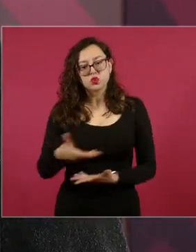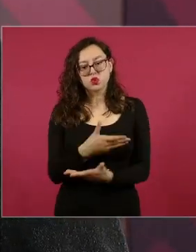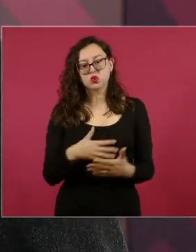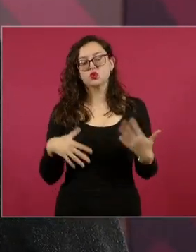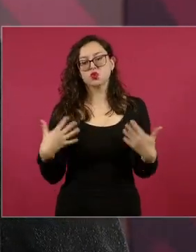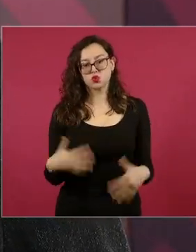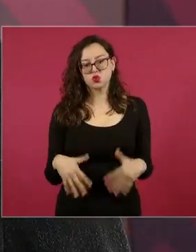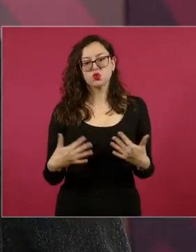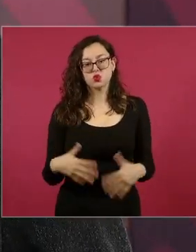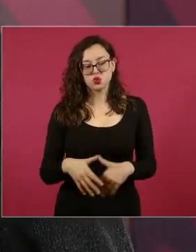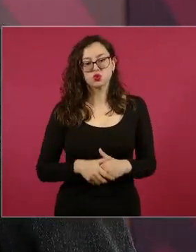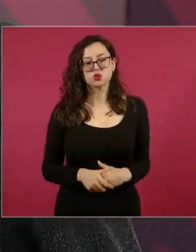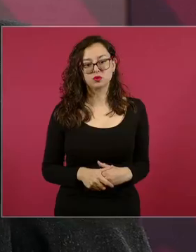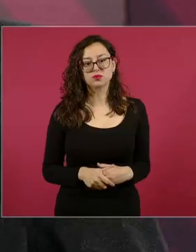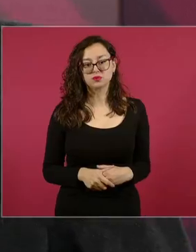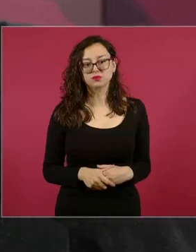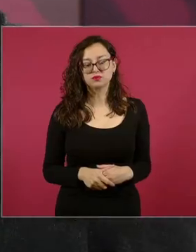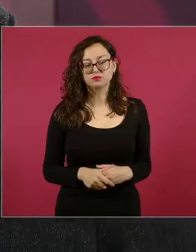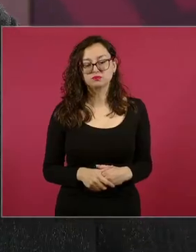lo ofreció